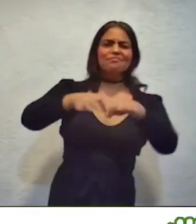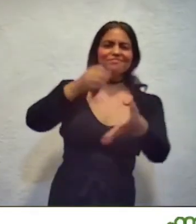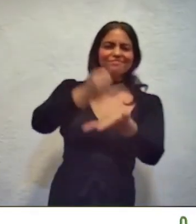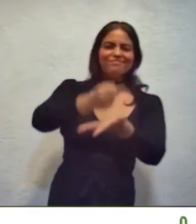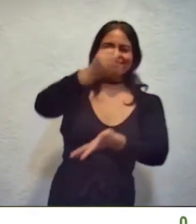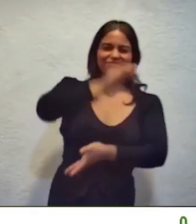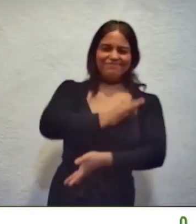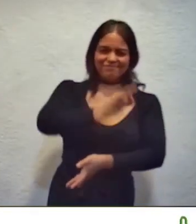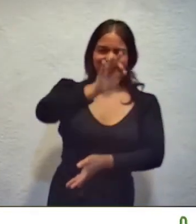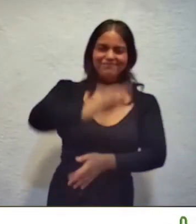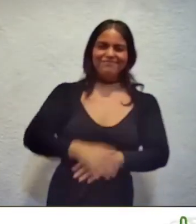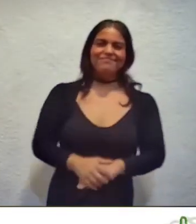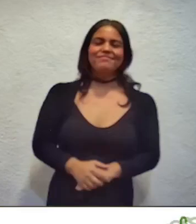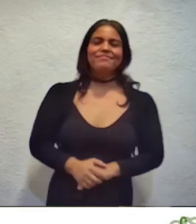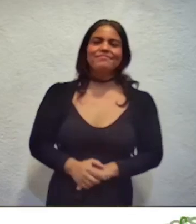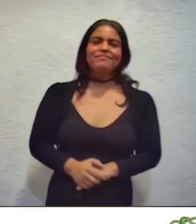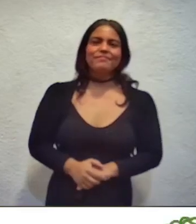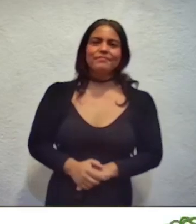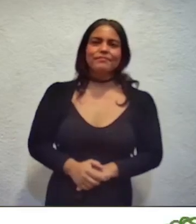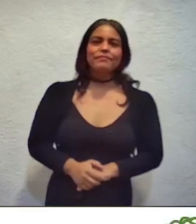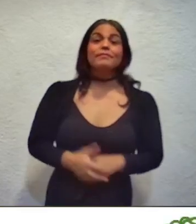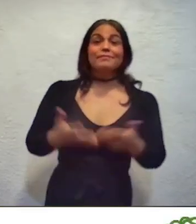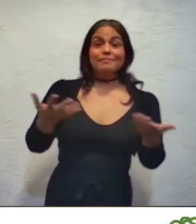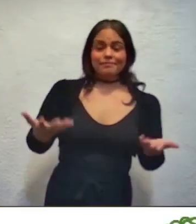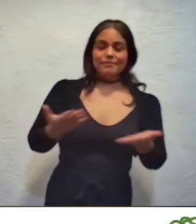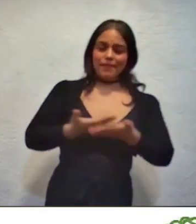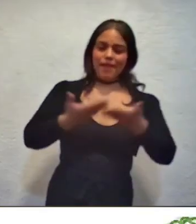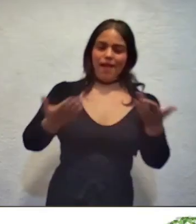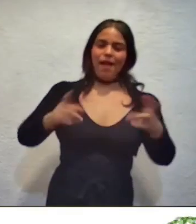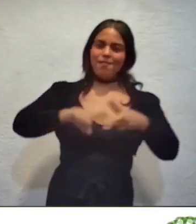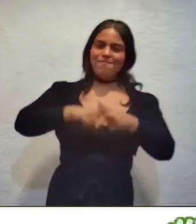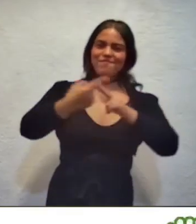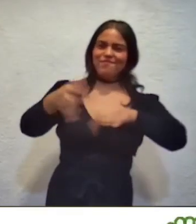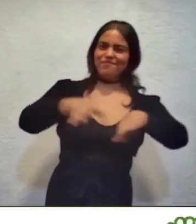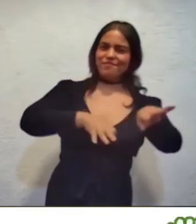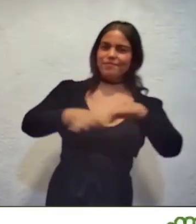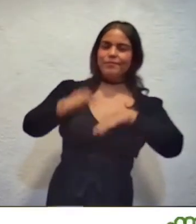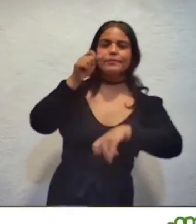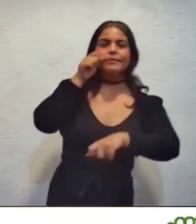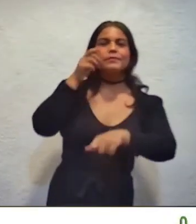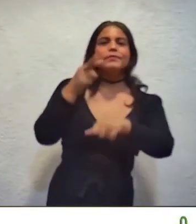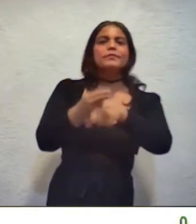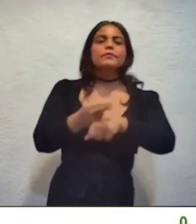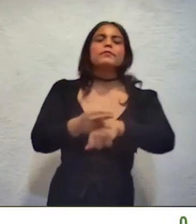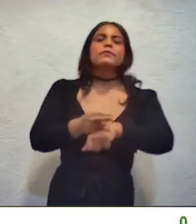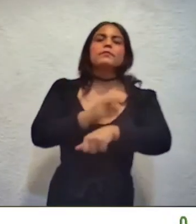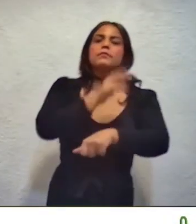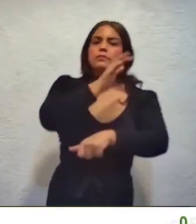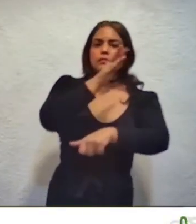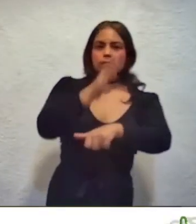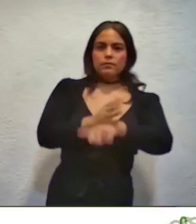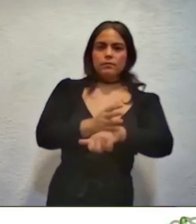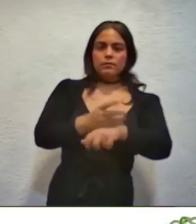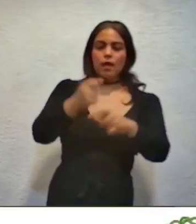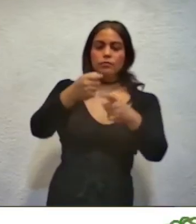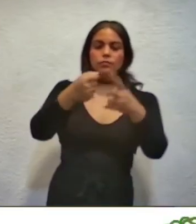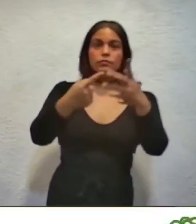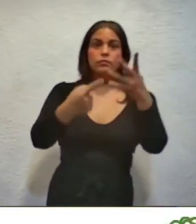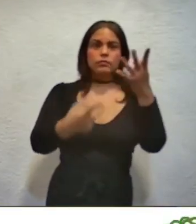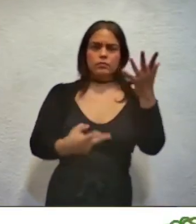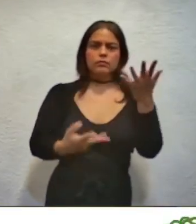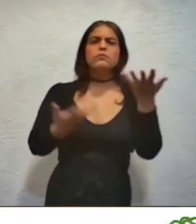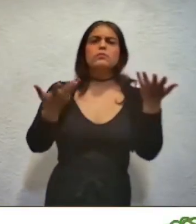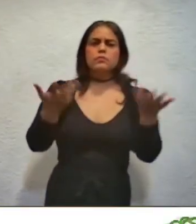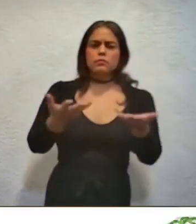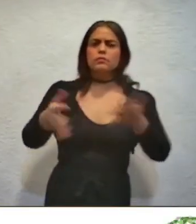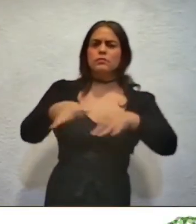válidamente. Por lo tanto, se declara abierta la presente sesión. Secretario general, le solicito nos informe cuáles son los asuntos